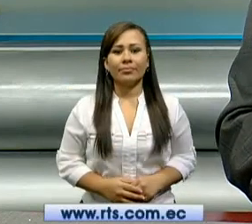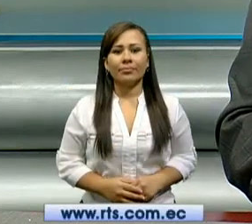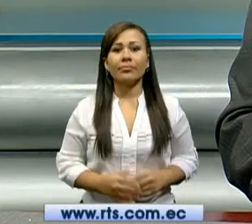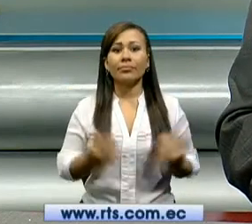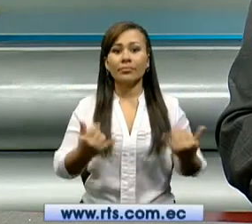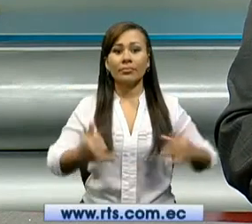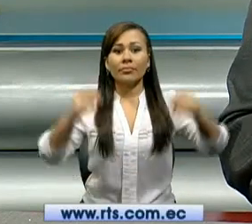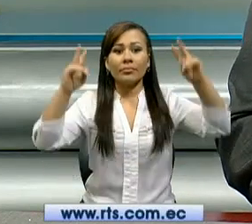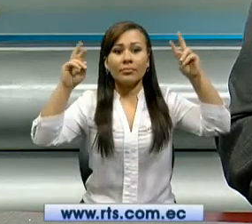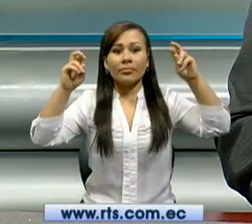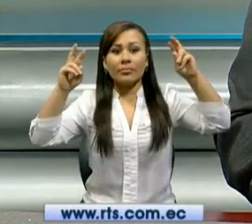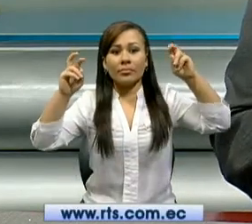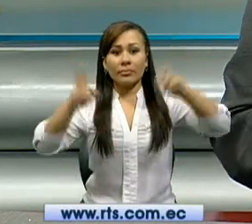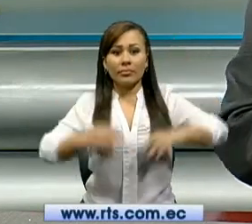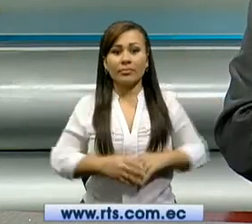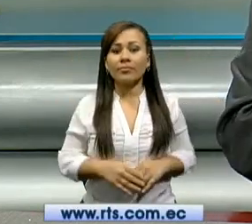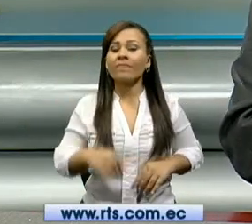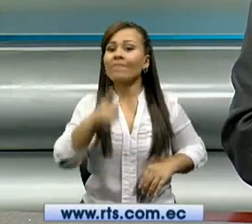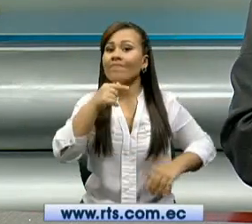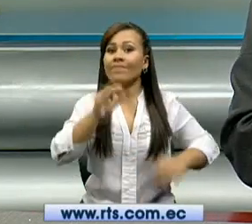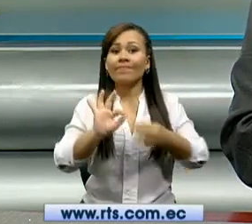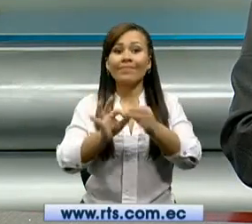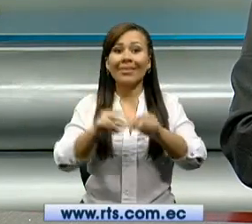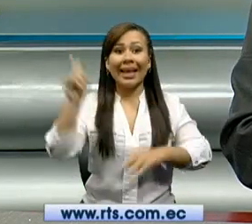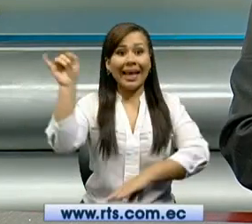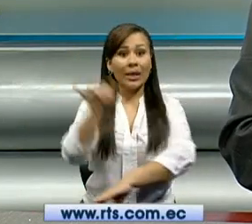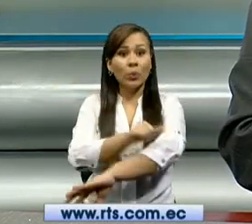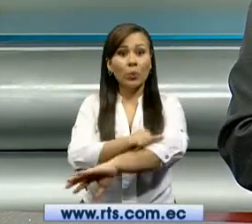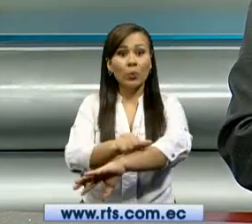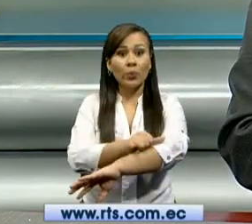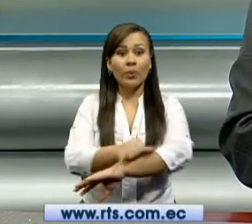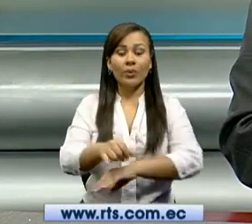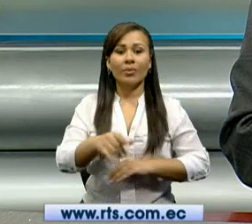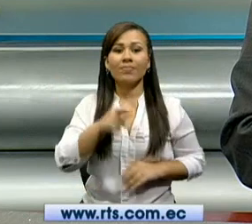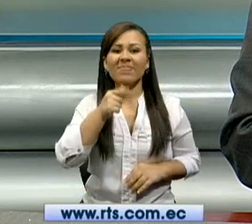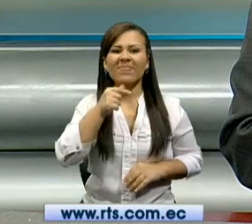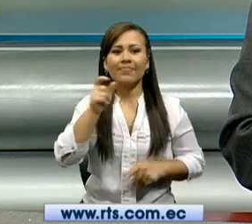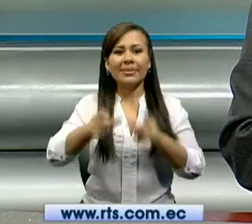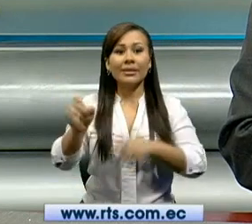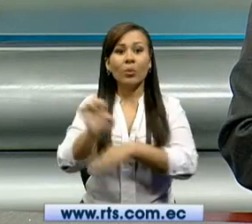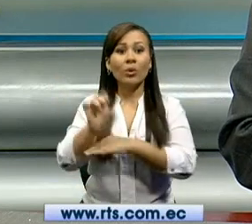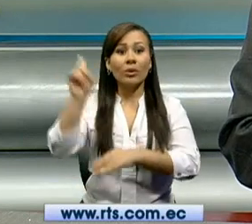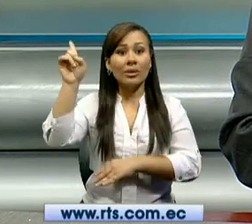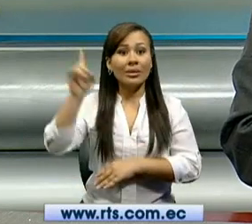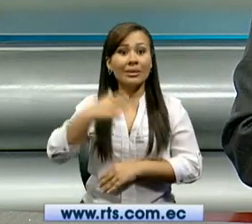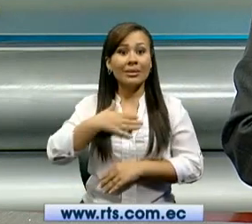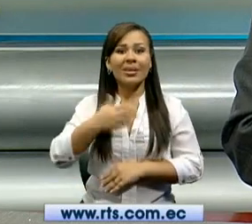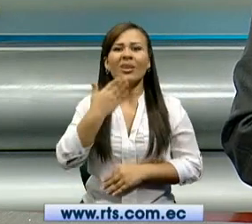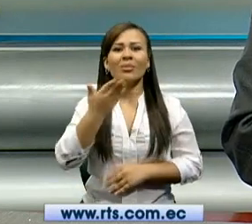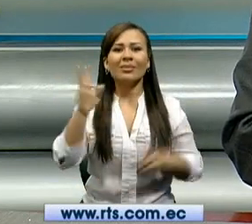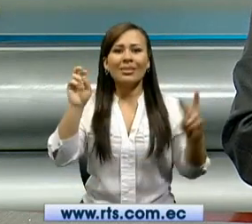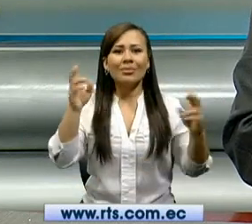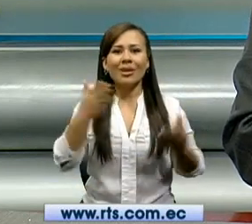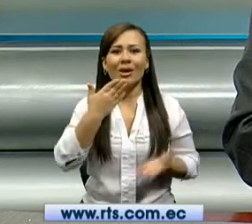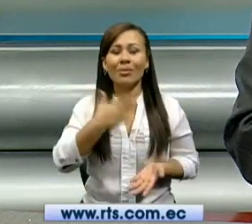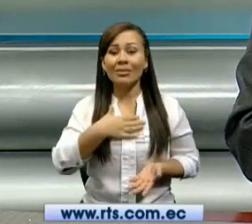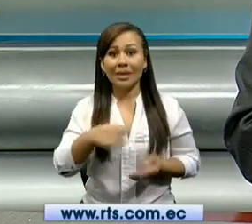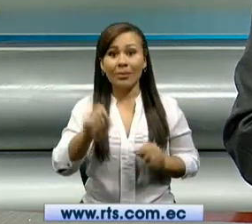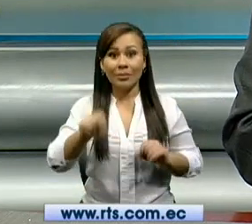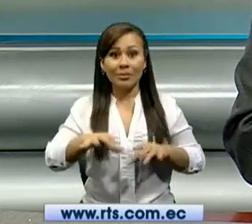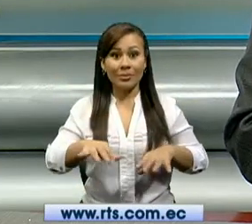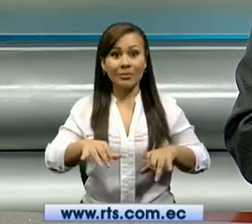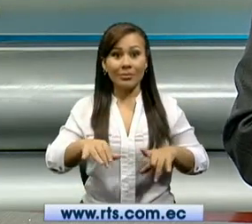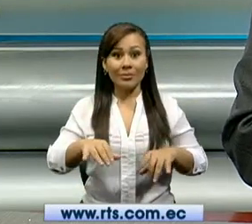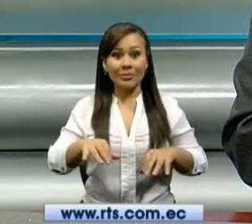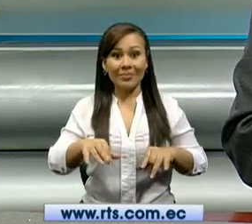de lo que están preparando los ecuatorianos en Nueva York. ¿Están listos? A ver, ¿estamos listos? Ahí